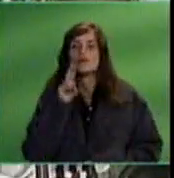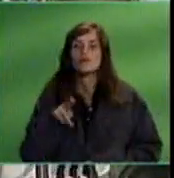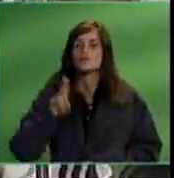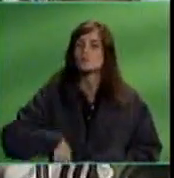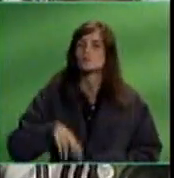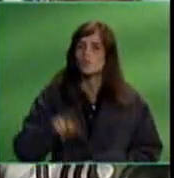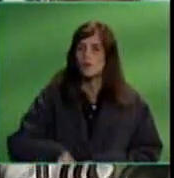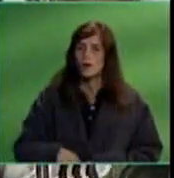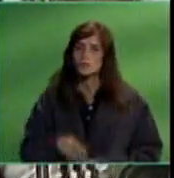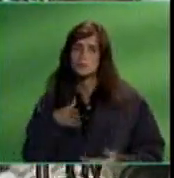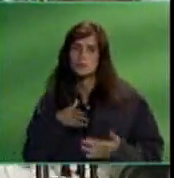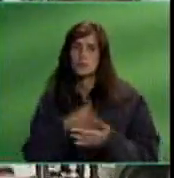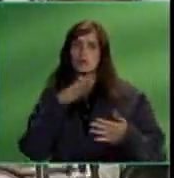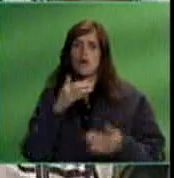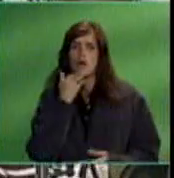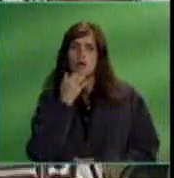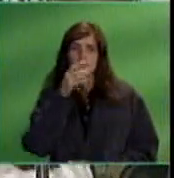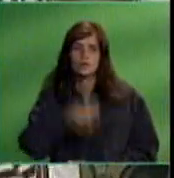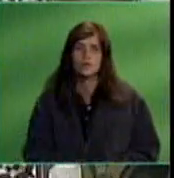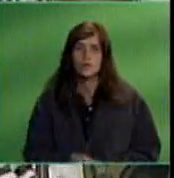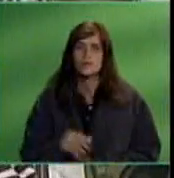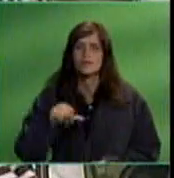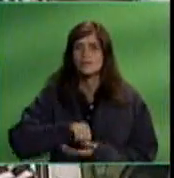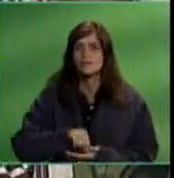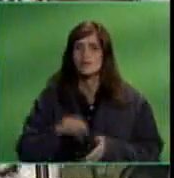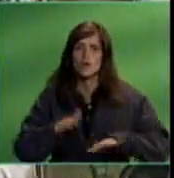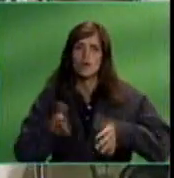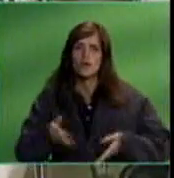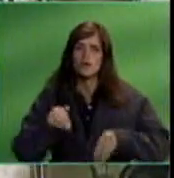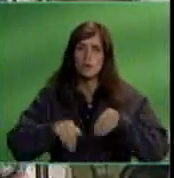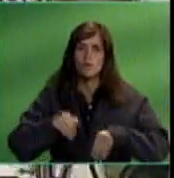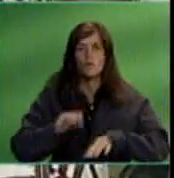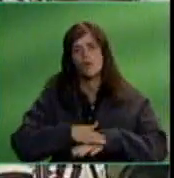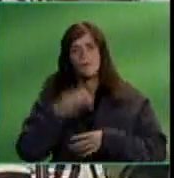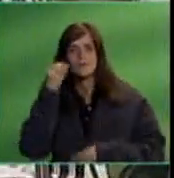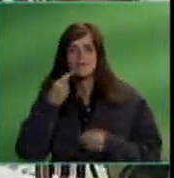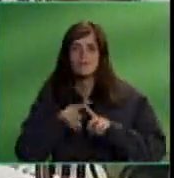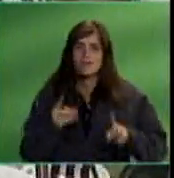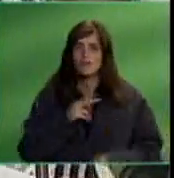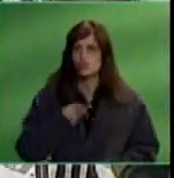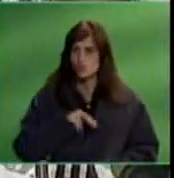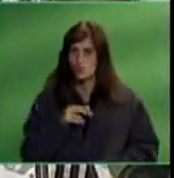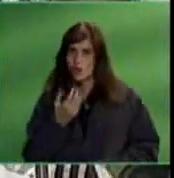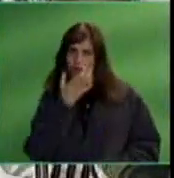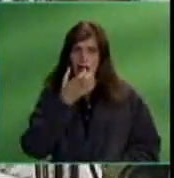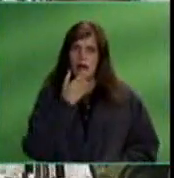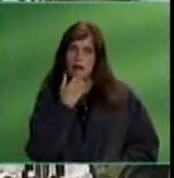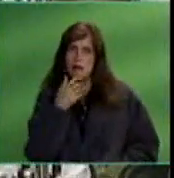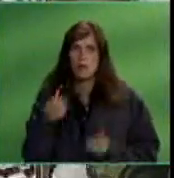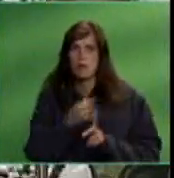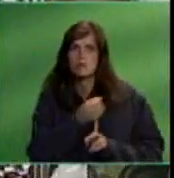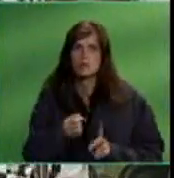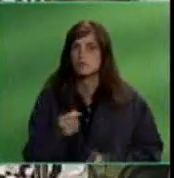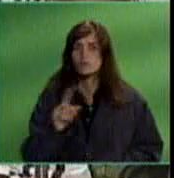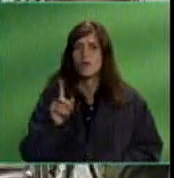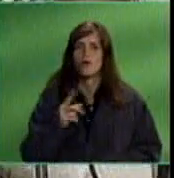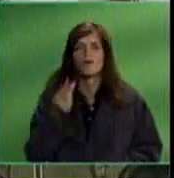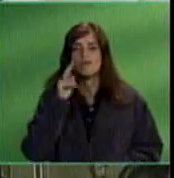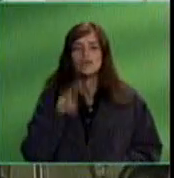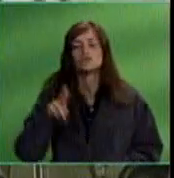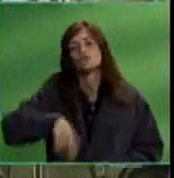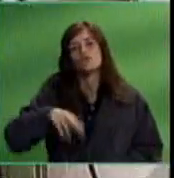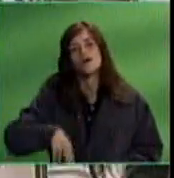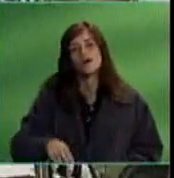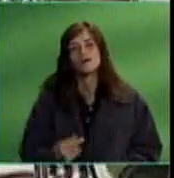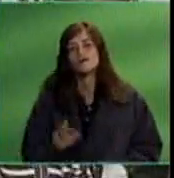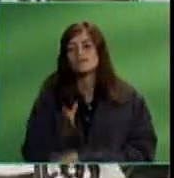momento atacando a alguien en el centro electoral porque piensa distinto nosotros cayéndole a gritos dándole golpes no nos verá en ningún momento